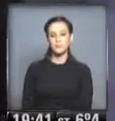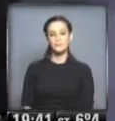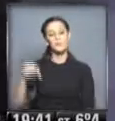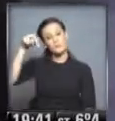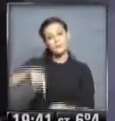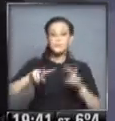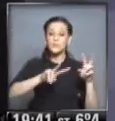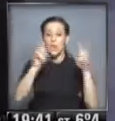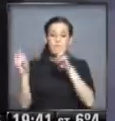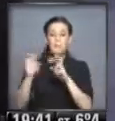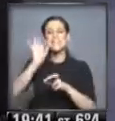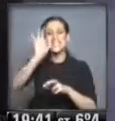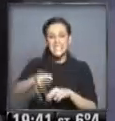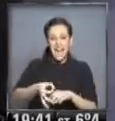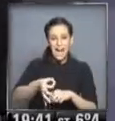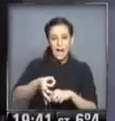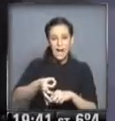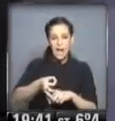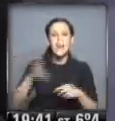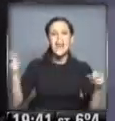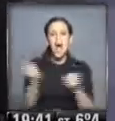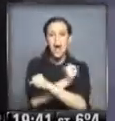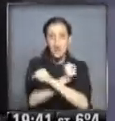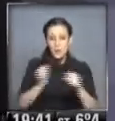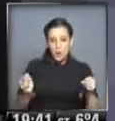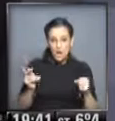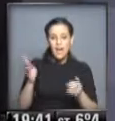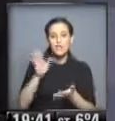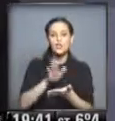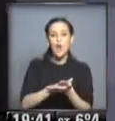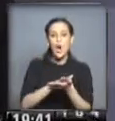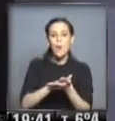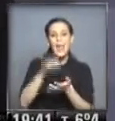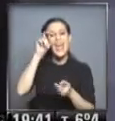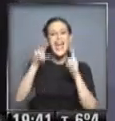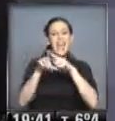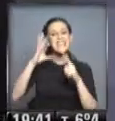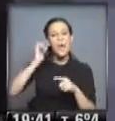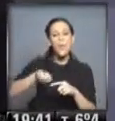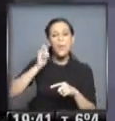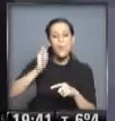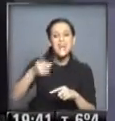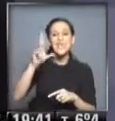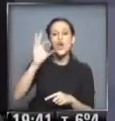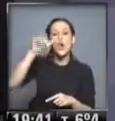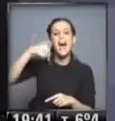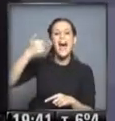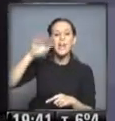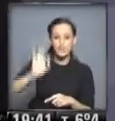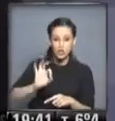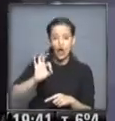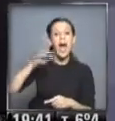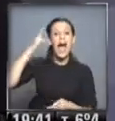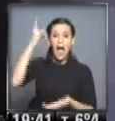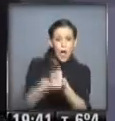Cambiamos ahora de tema. Saben ustedes que Chile aprobó la extradición del ex juez Otilio Romano. Está